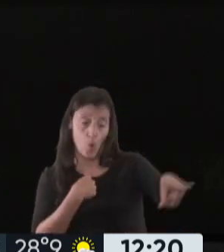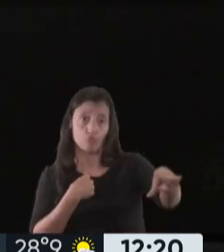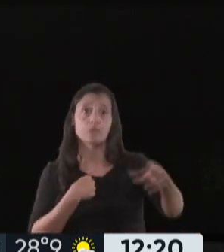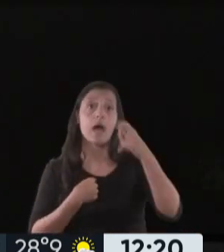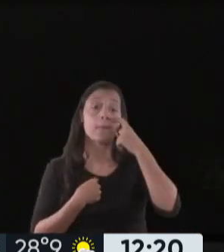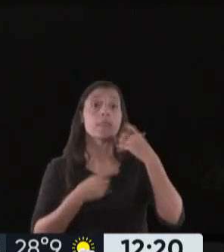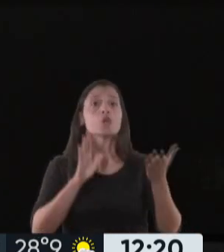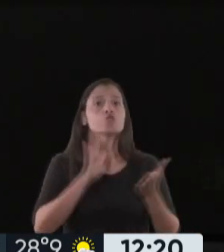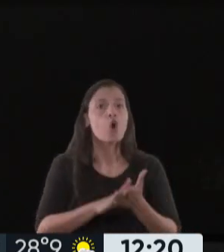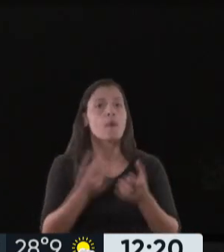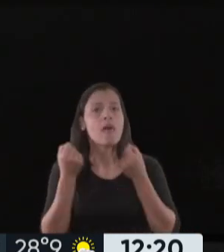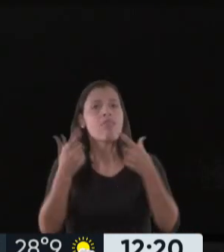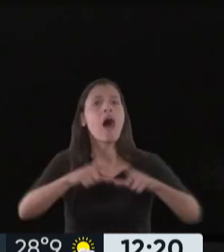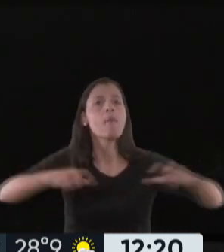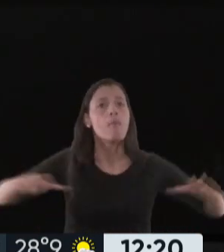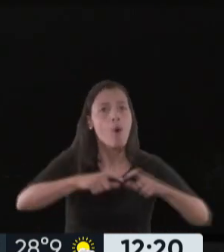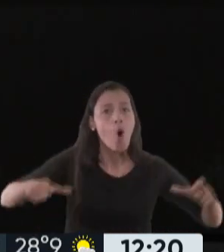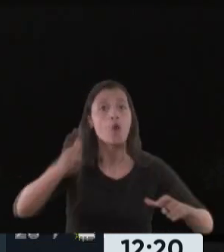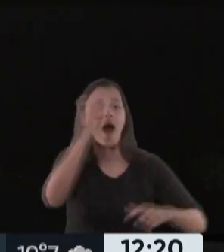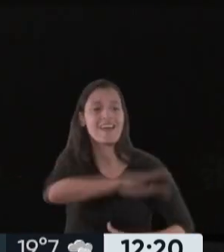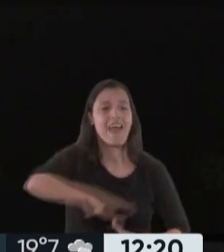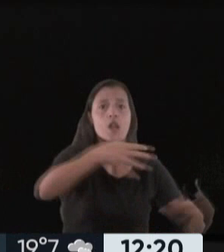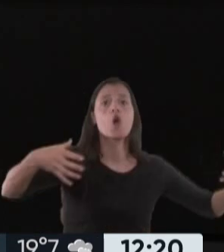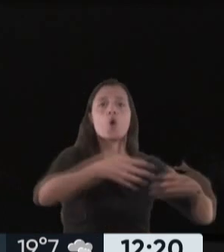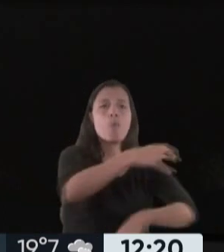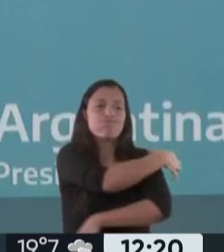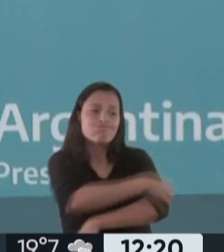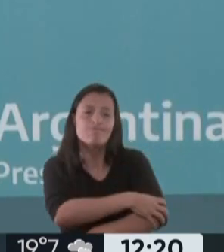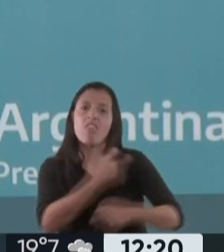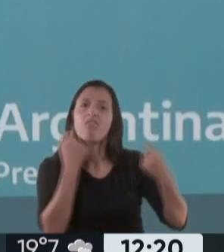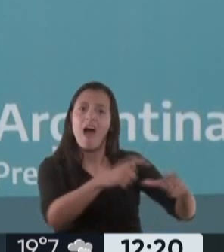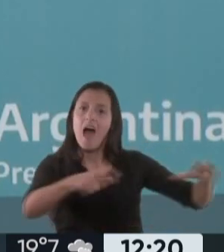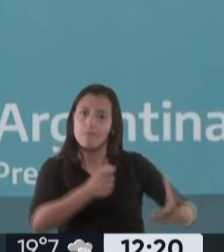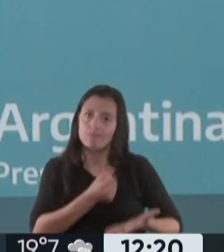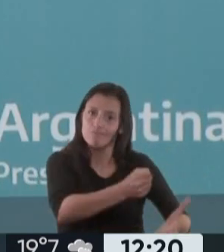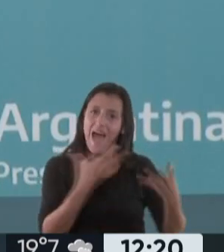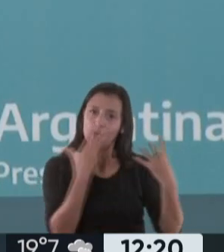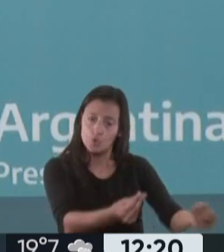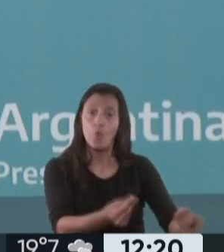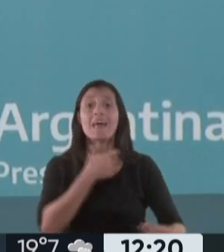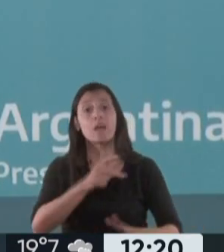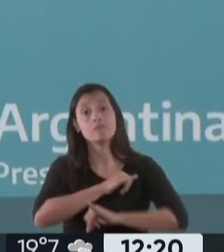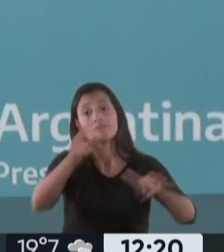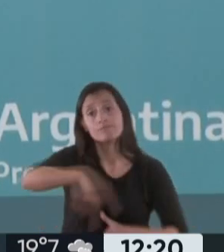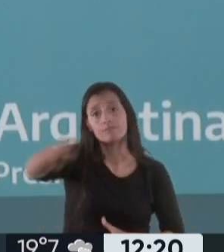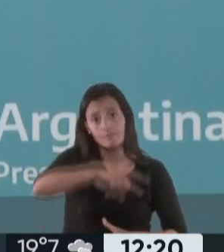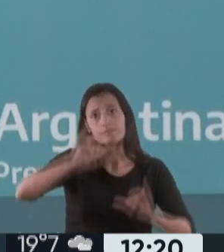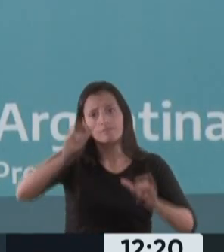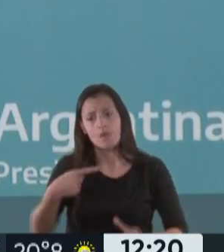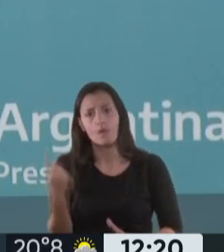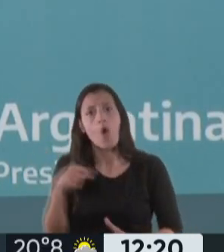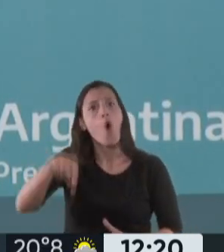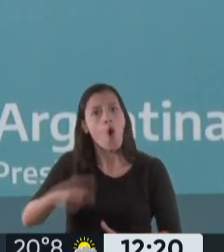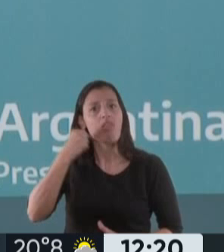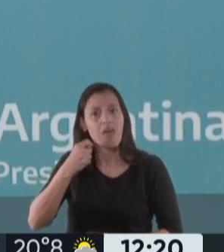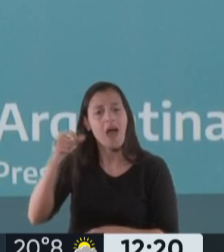del otorgamiento del bono a la población indigente de la Argentina. Quiero decirles que parte de la agenda, por supuesto, en el día de la fecha